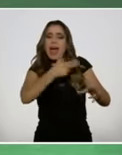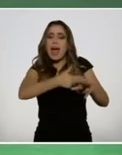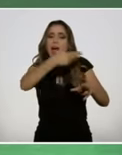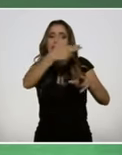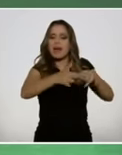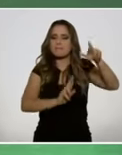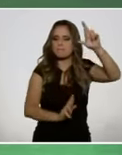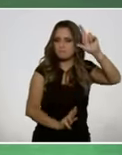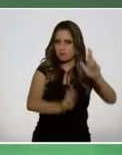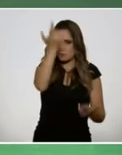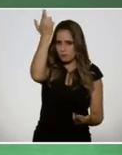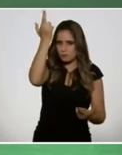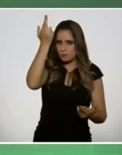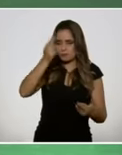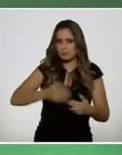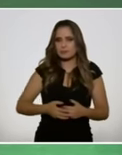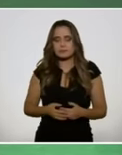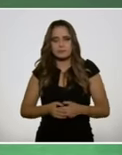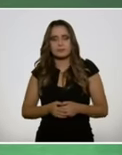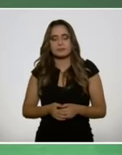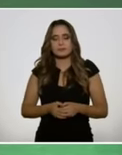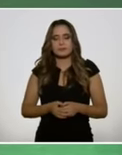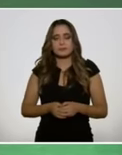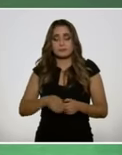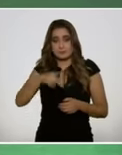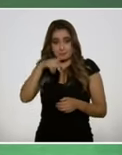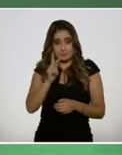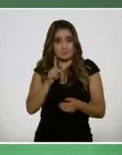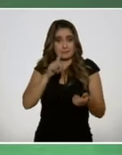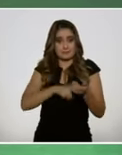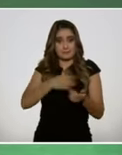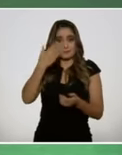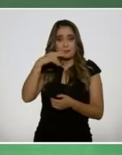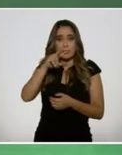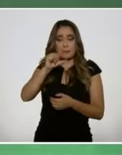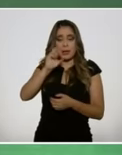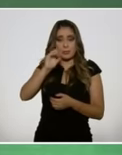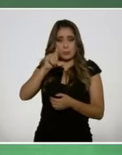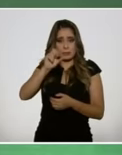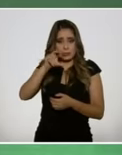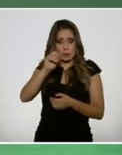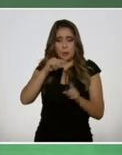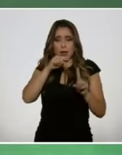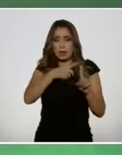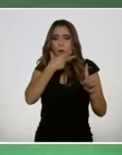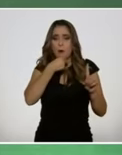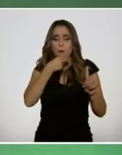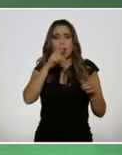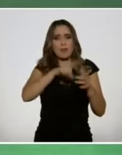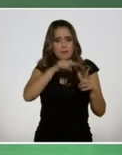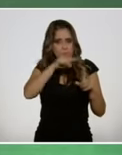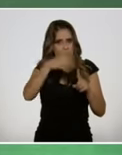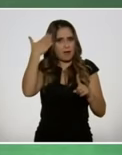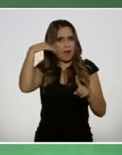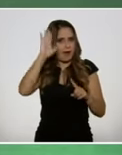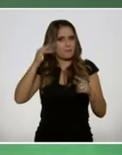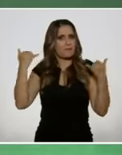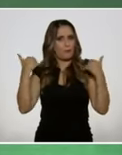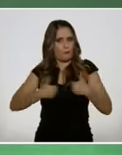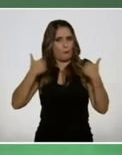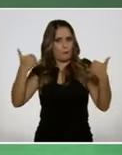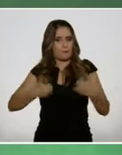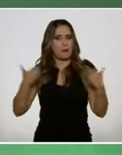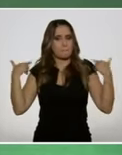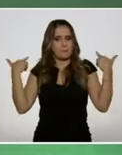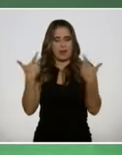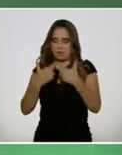revolución. Pero es a través de la misión emprendida por don José Vasconcelos, maestro de las Juventudes de América, que así se le